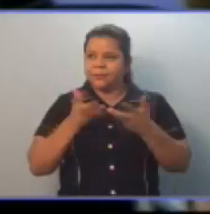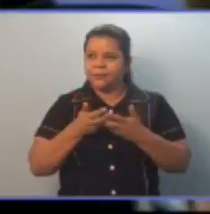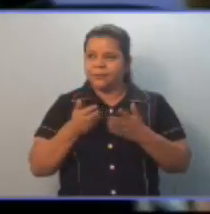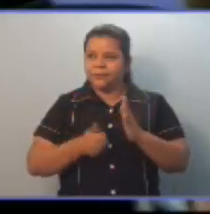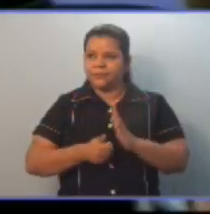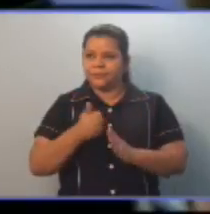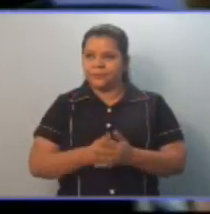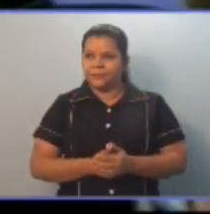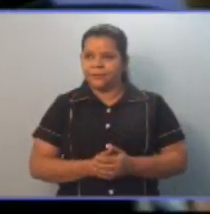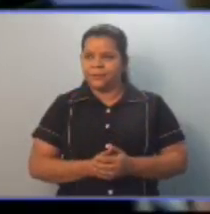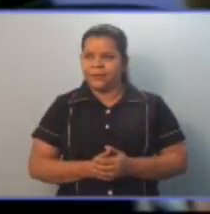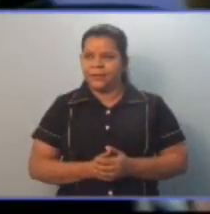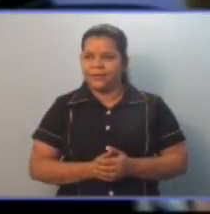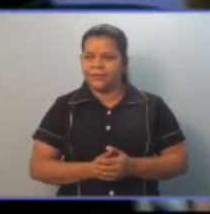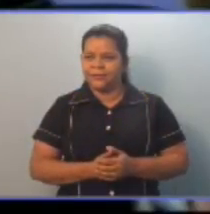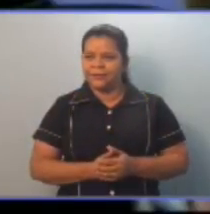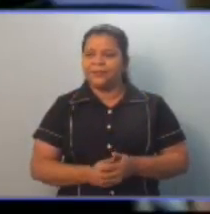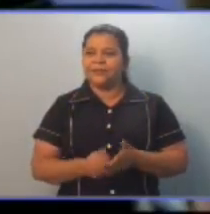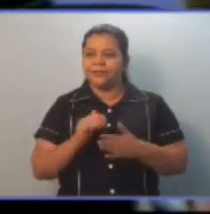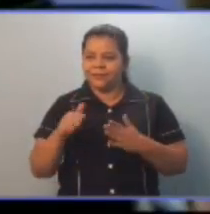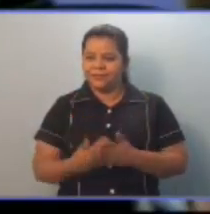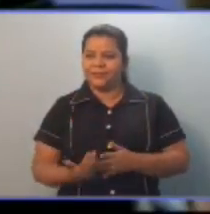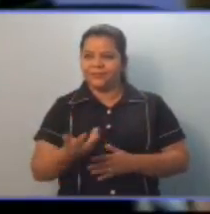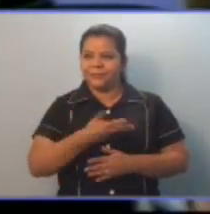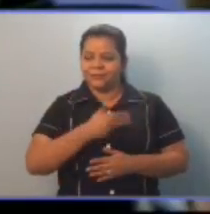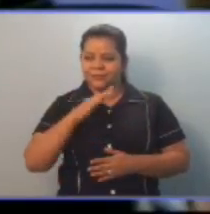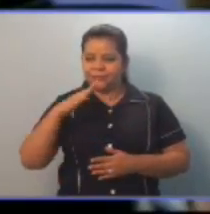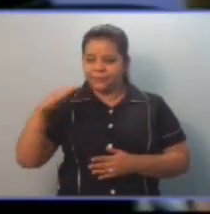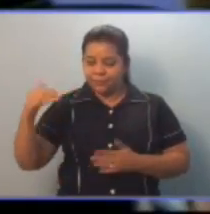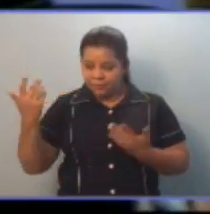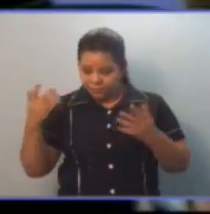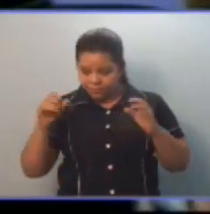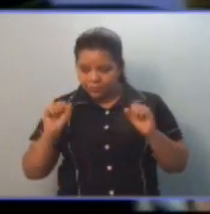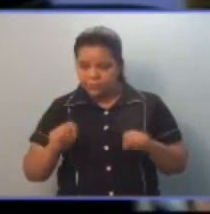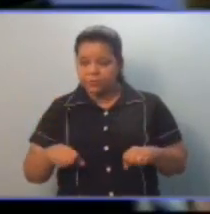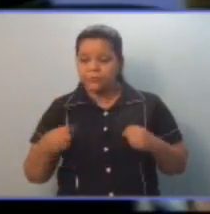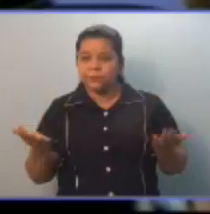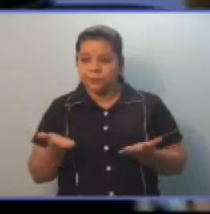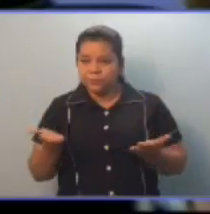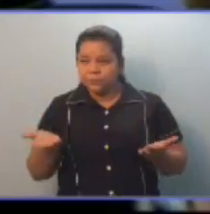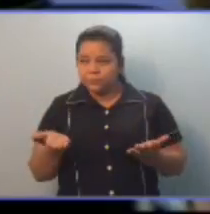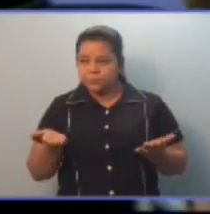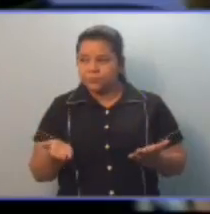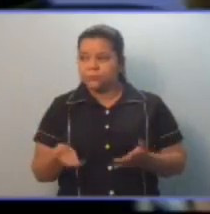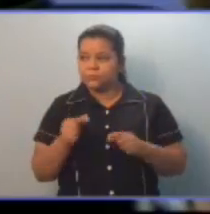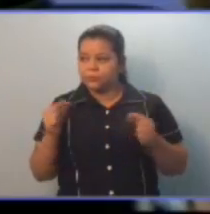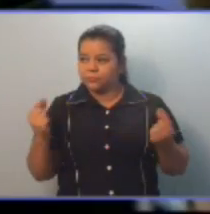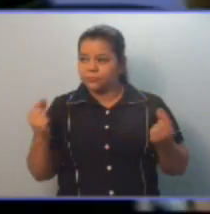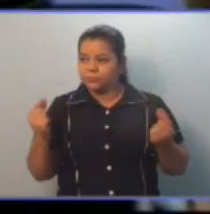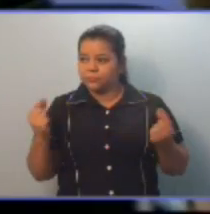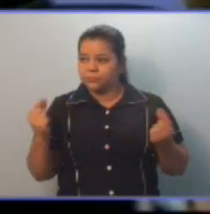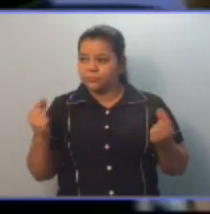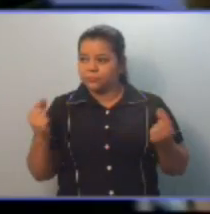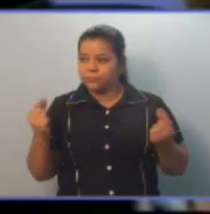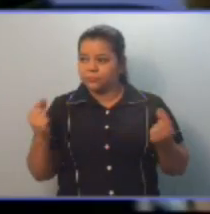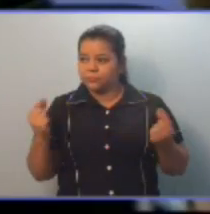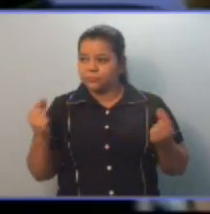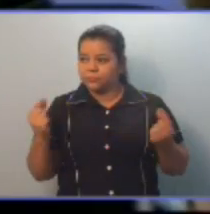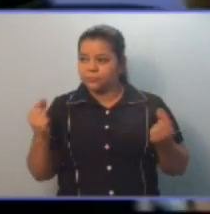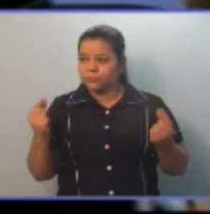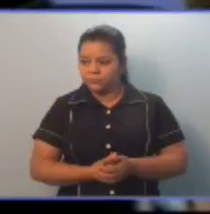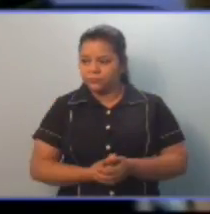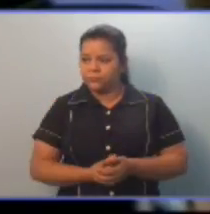alto tribunal en un país, puede realizar este tipo de resoluciones sin